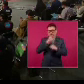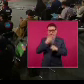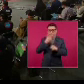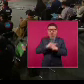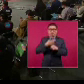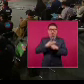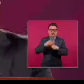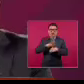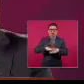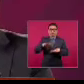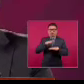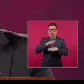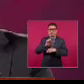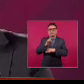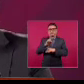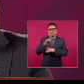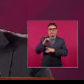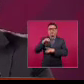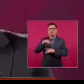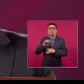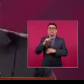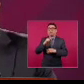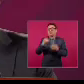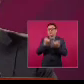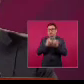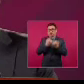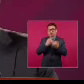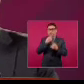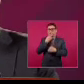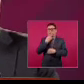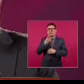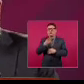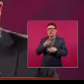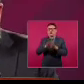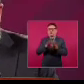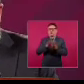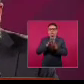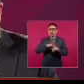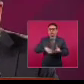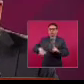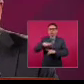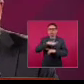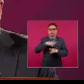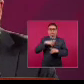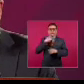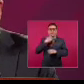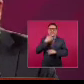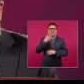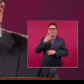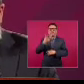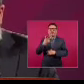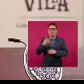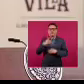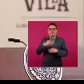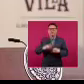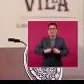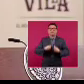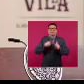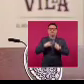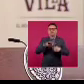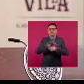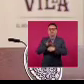de Medio Ambiente y darle una mejor, una mejor vida a